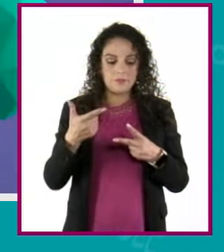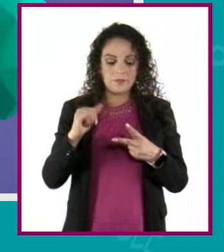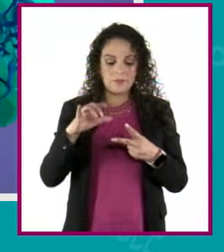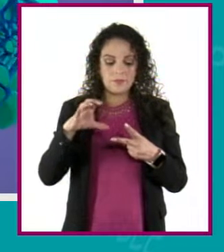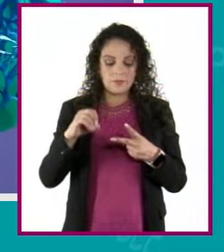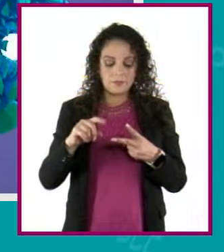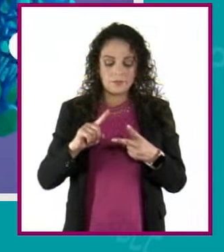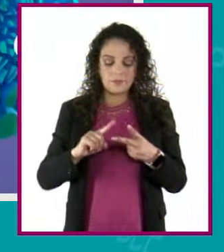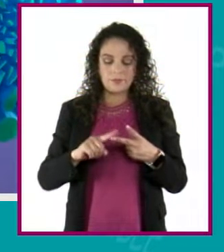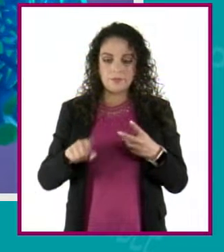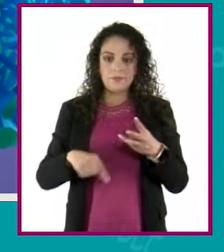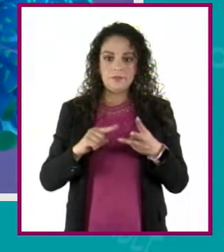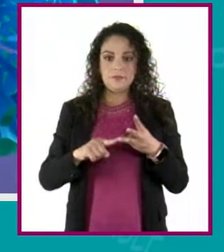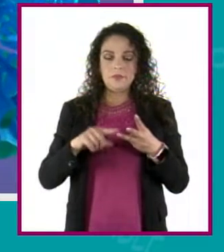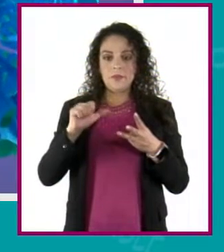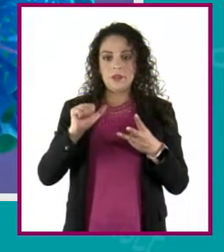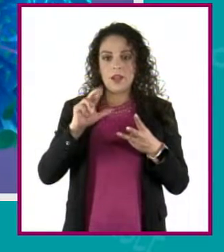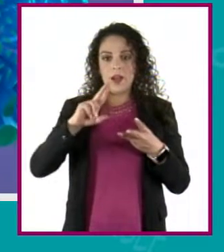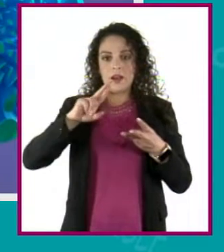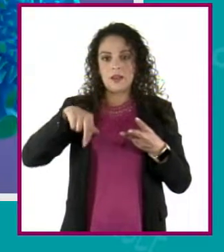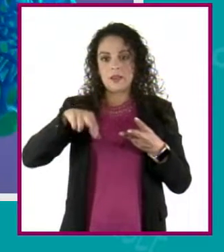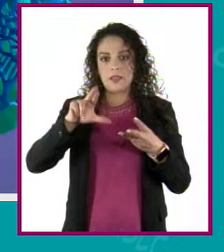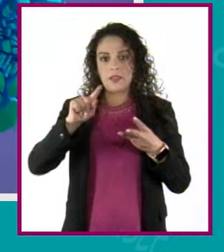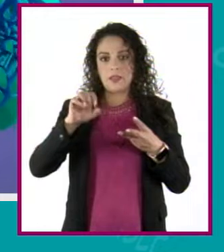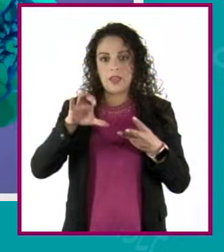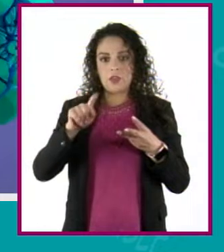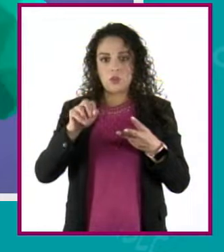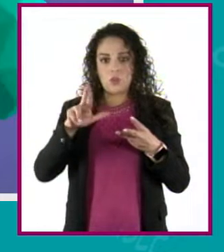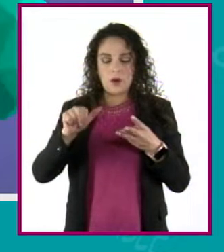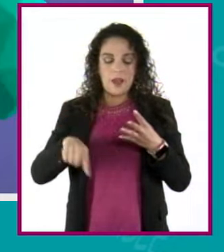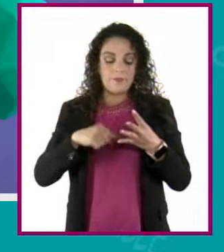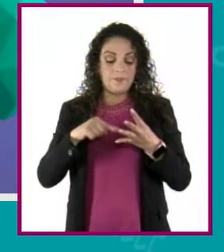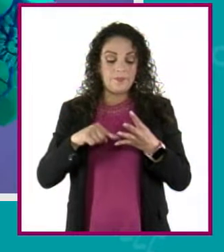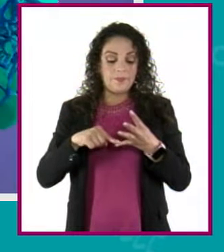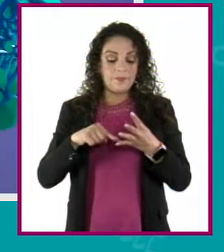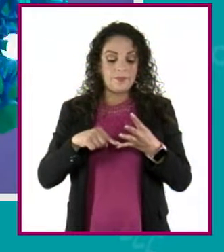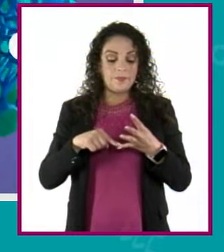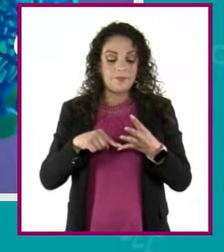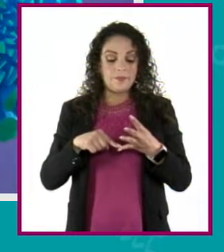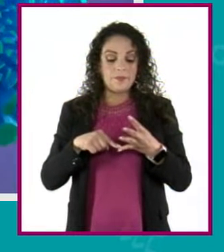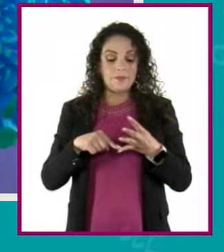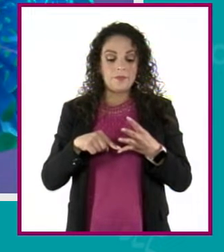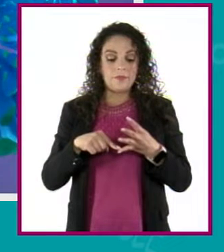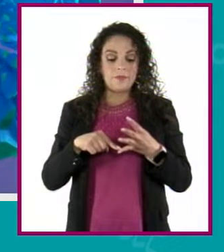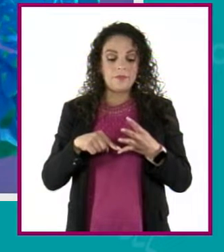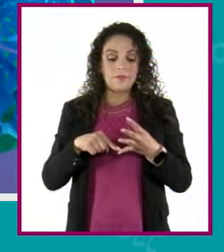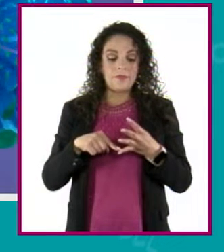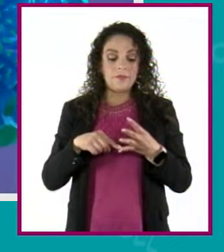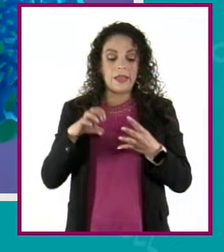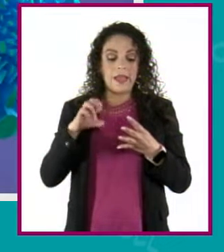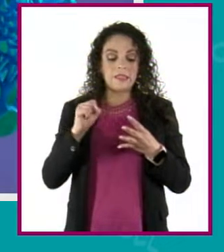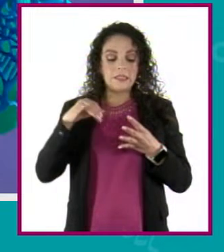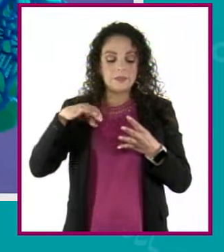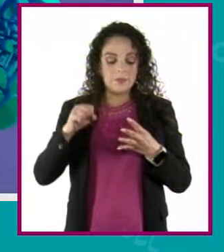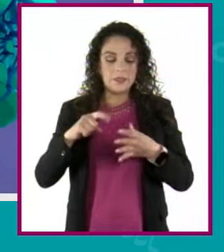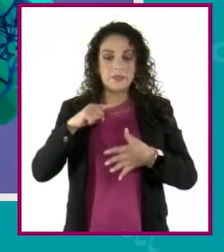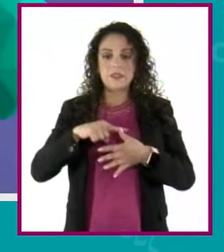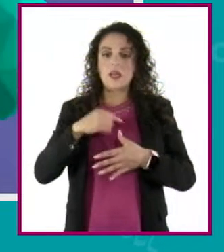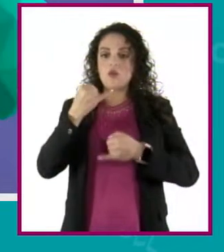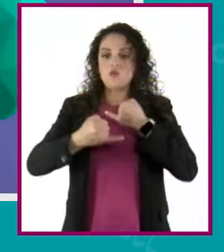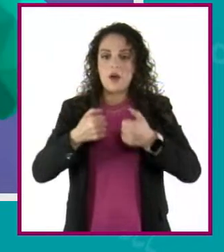la arquitectura. Bueno, actualmente se utiliza en el cine, se utiliza también en los